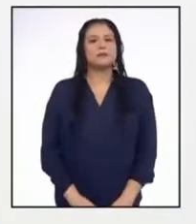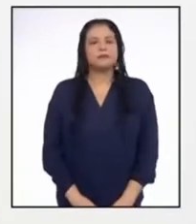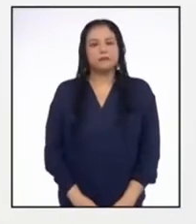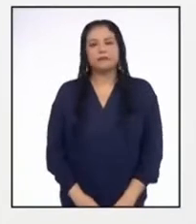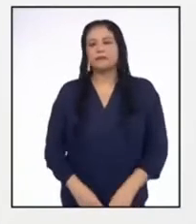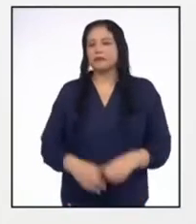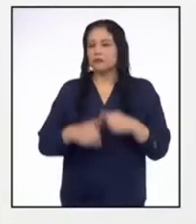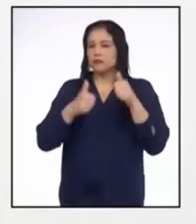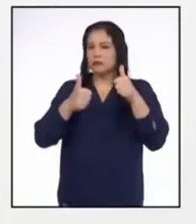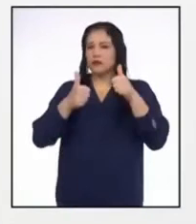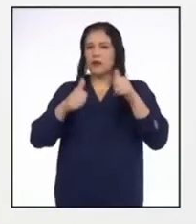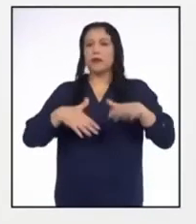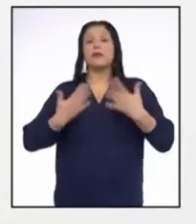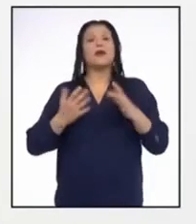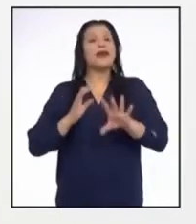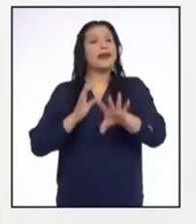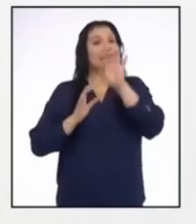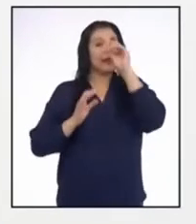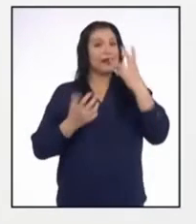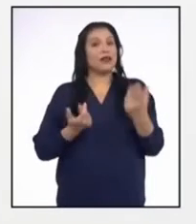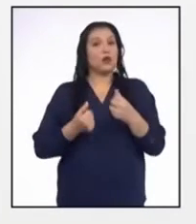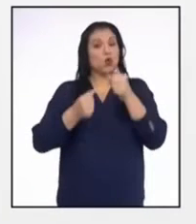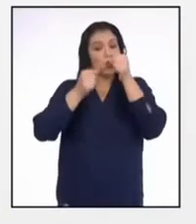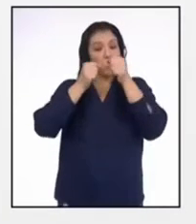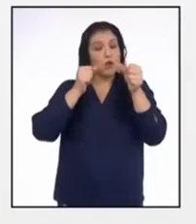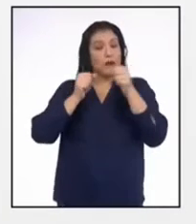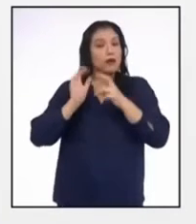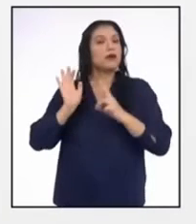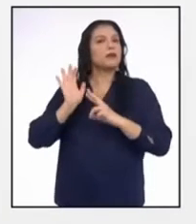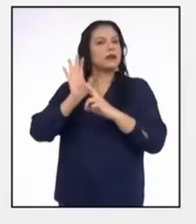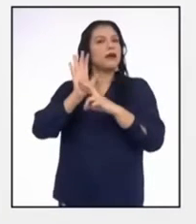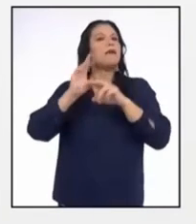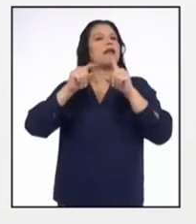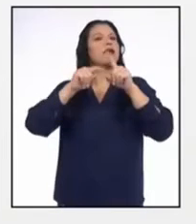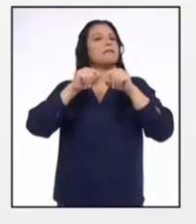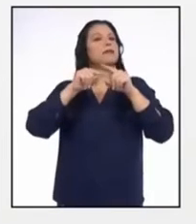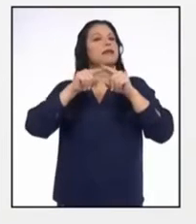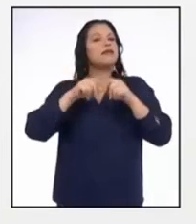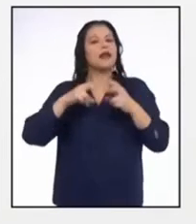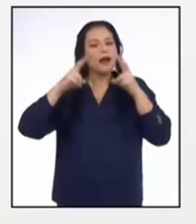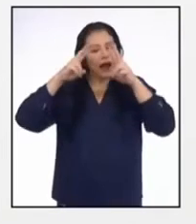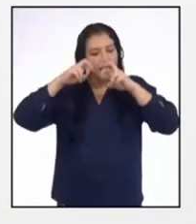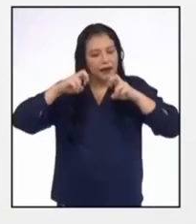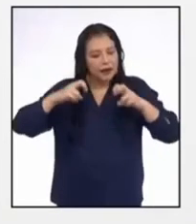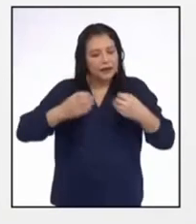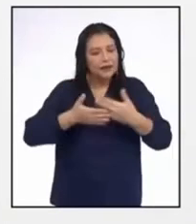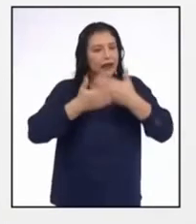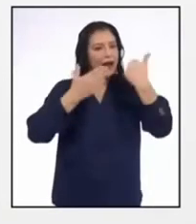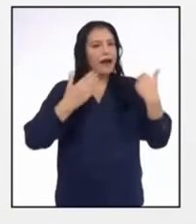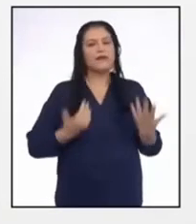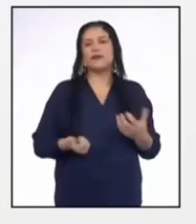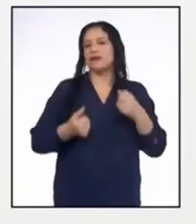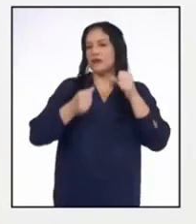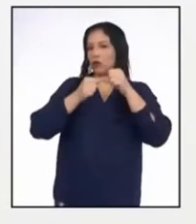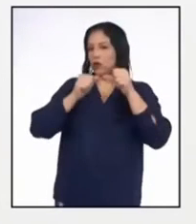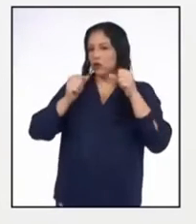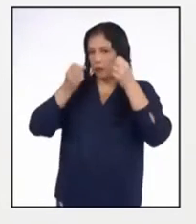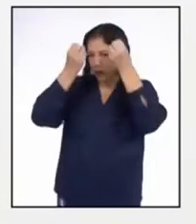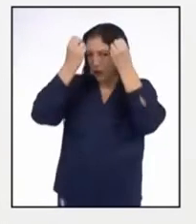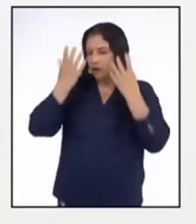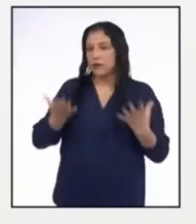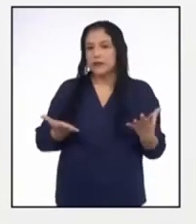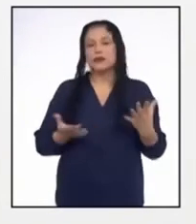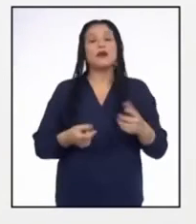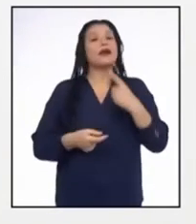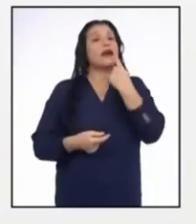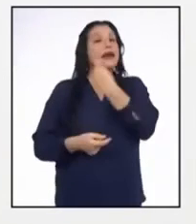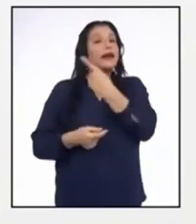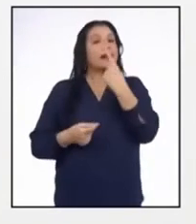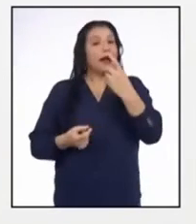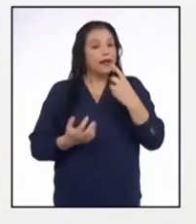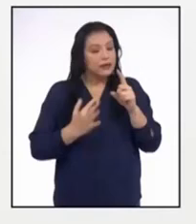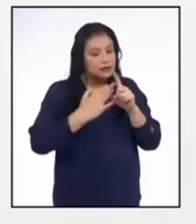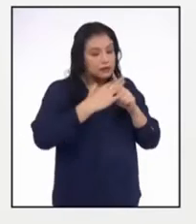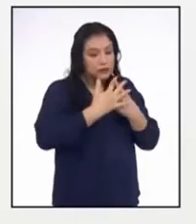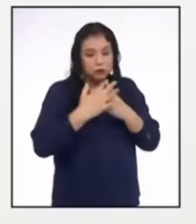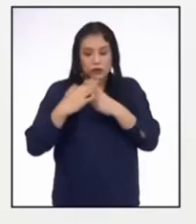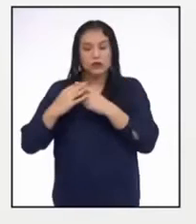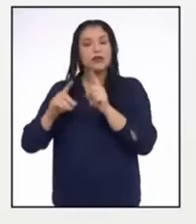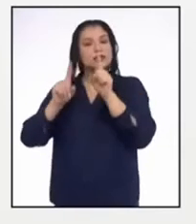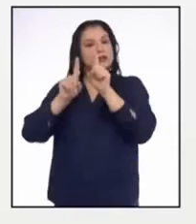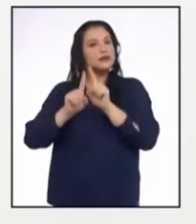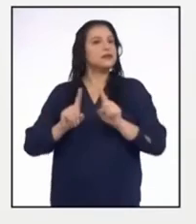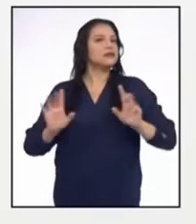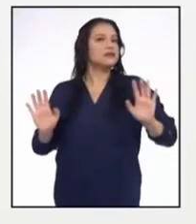Bien, para elegir un dato representativo depende del análisis previo de sus datos, pues cada situación es independiente de